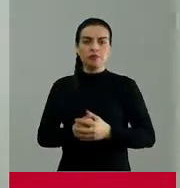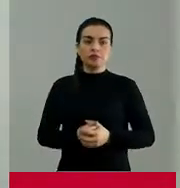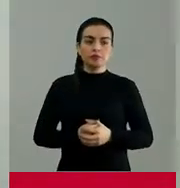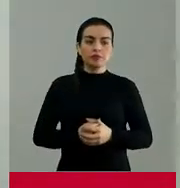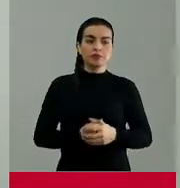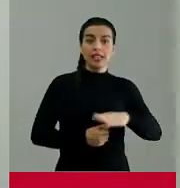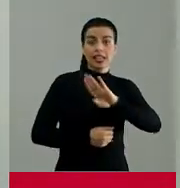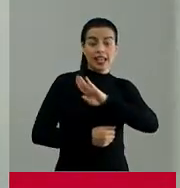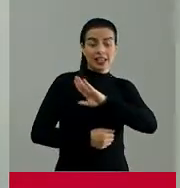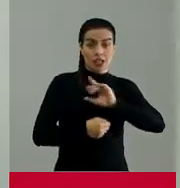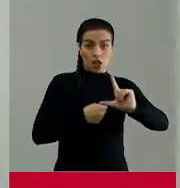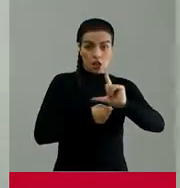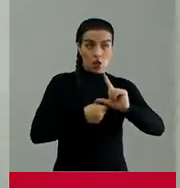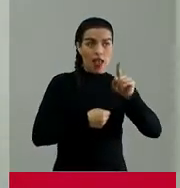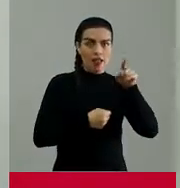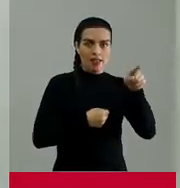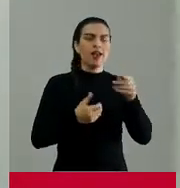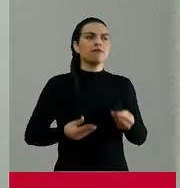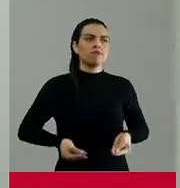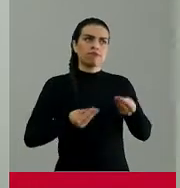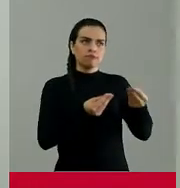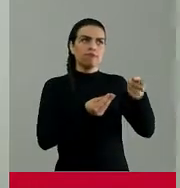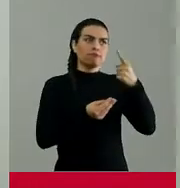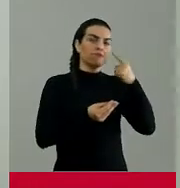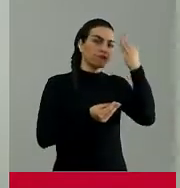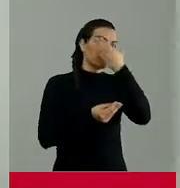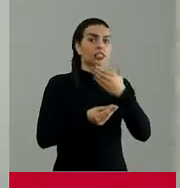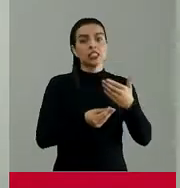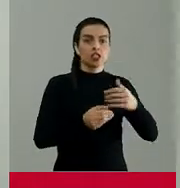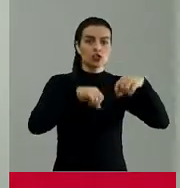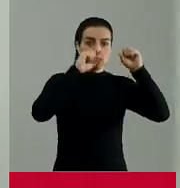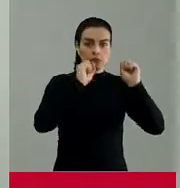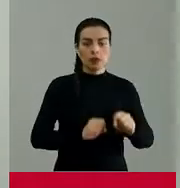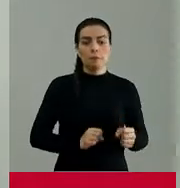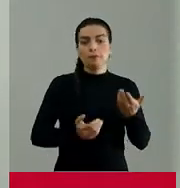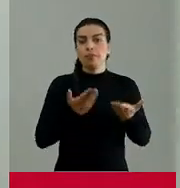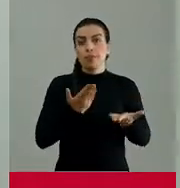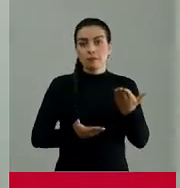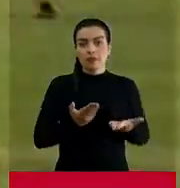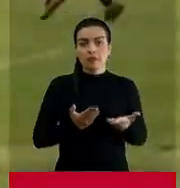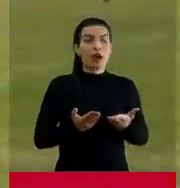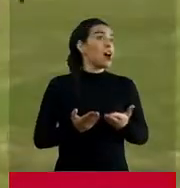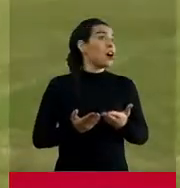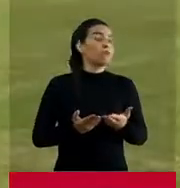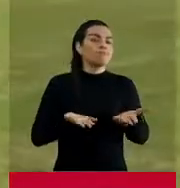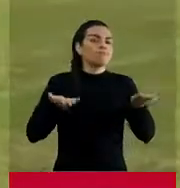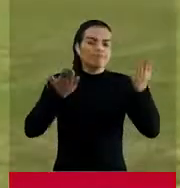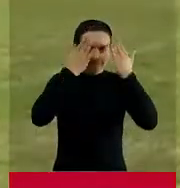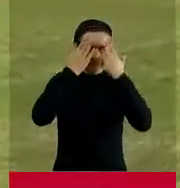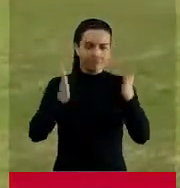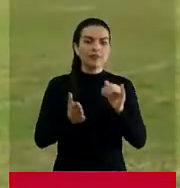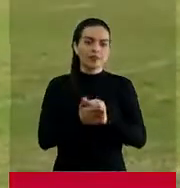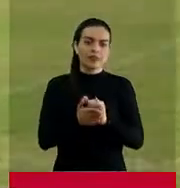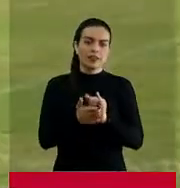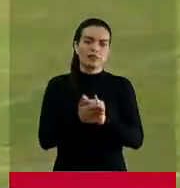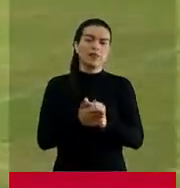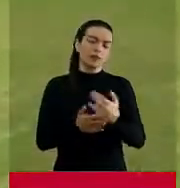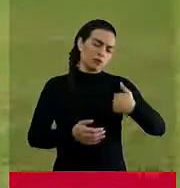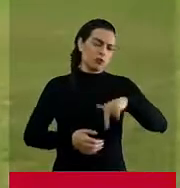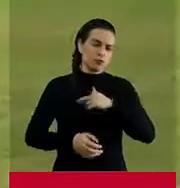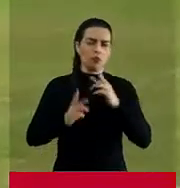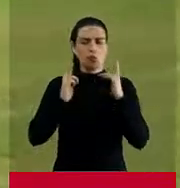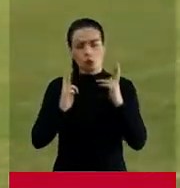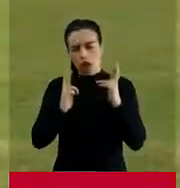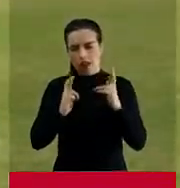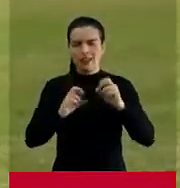lo estudie y decida si lo sanciona, si lo devuelve para que lo modifiquemos o definitivamente lo objeta. Tenemos toda la esperanza puesta en que esto va a ser un